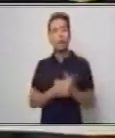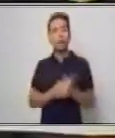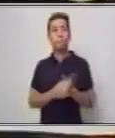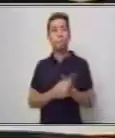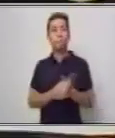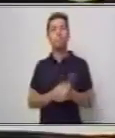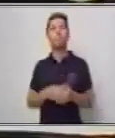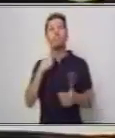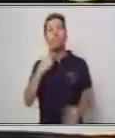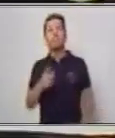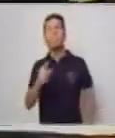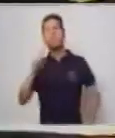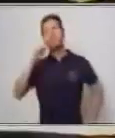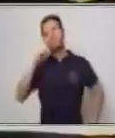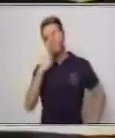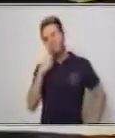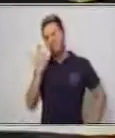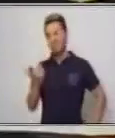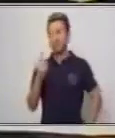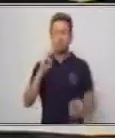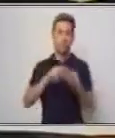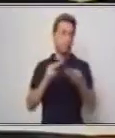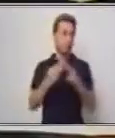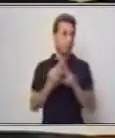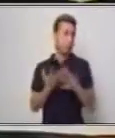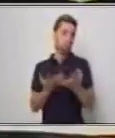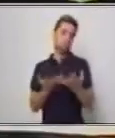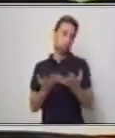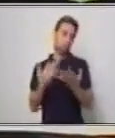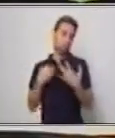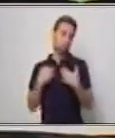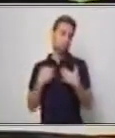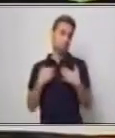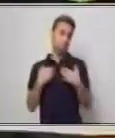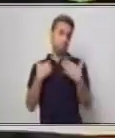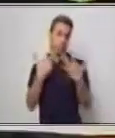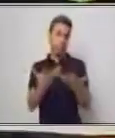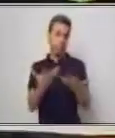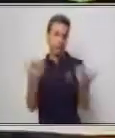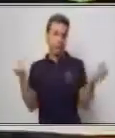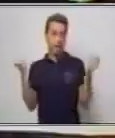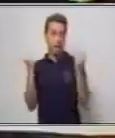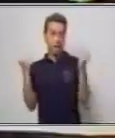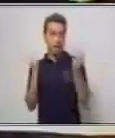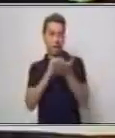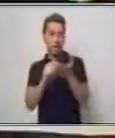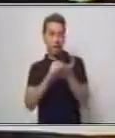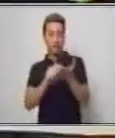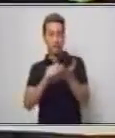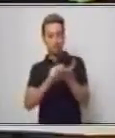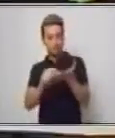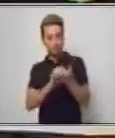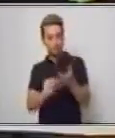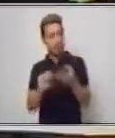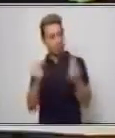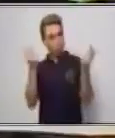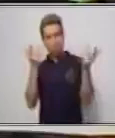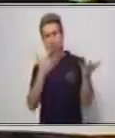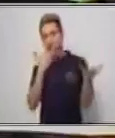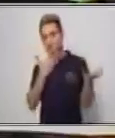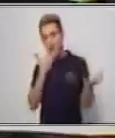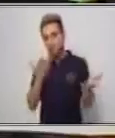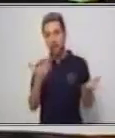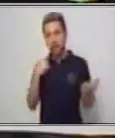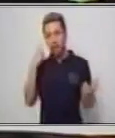bueno, qué aburrido la matemática y eso. Pero bueno, yo les tengo un ejercicio bastante práctico, bastante sencillo, en el cual podemos